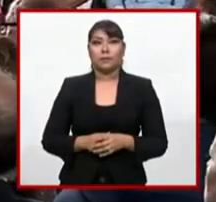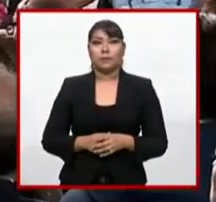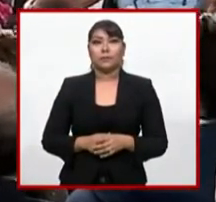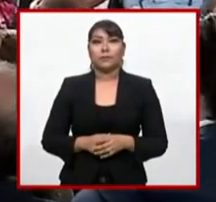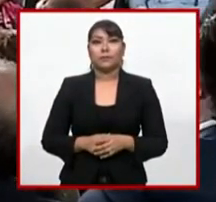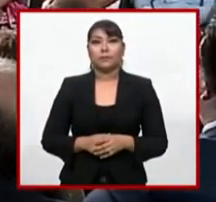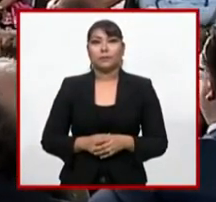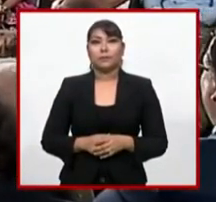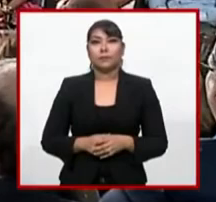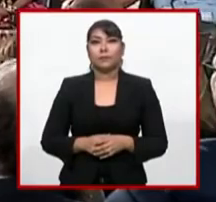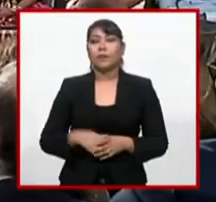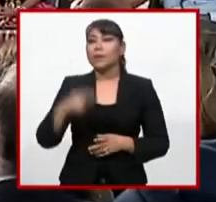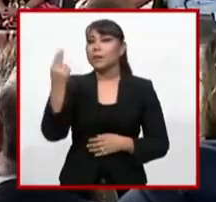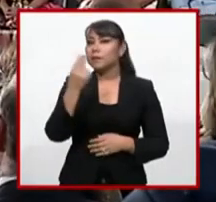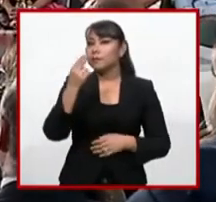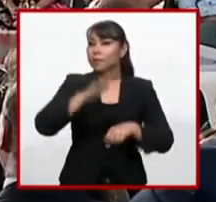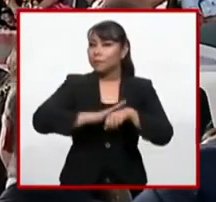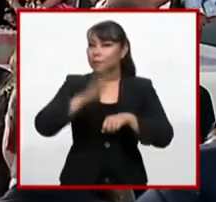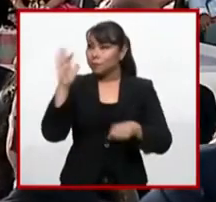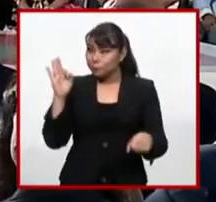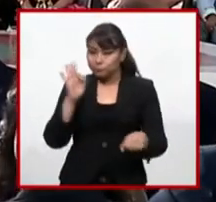necesitamos que haya seguridad.